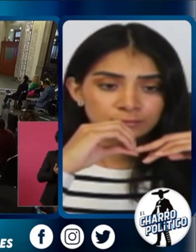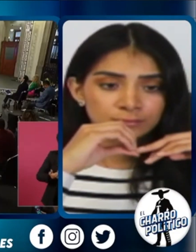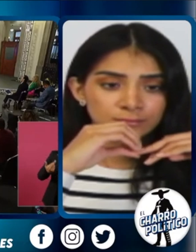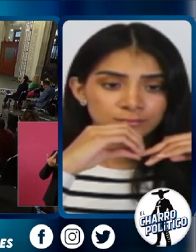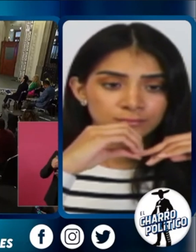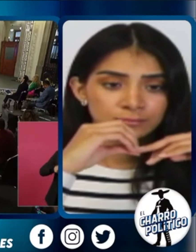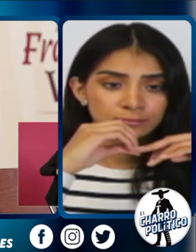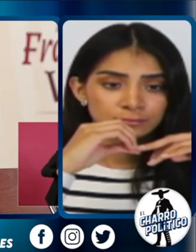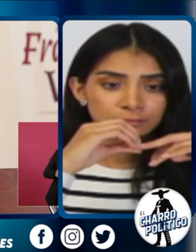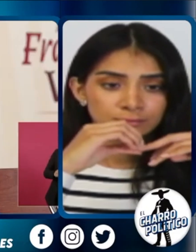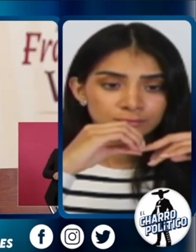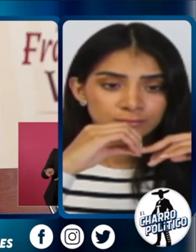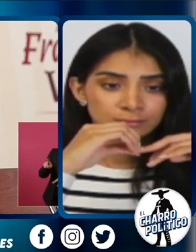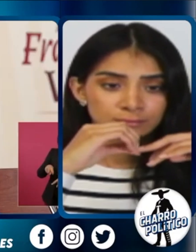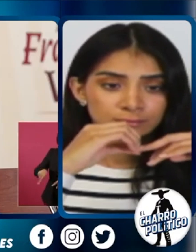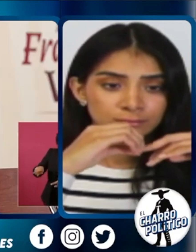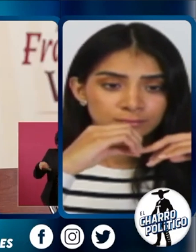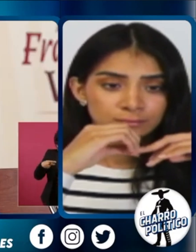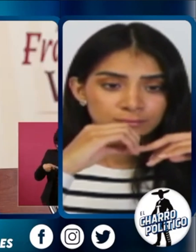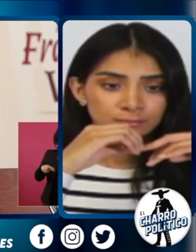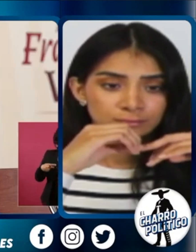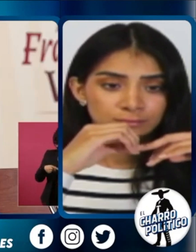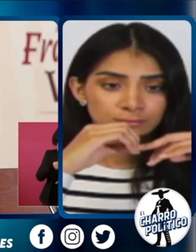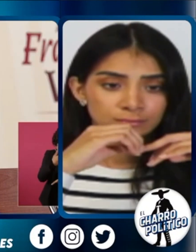los que estaban?